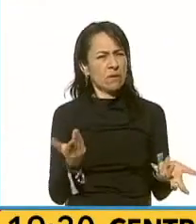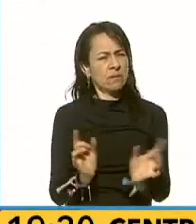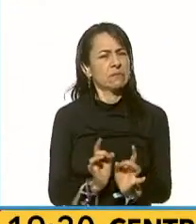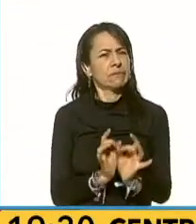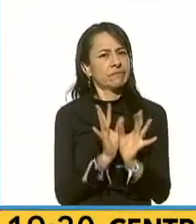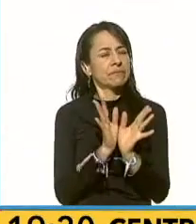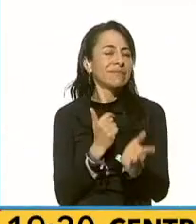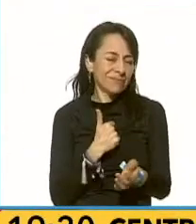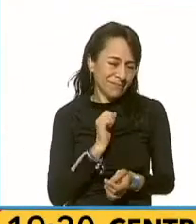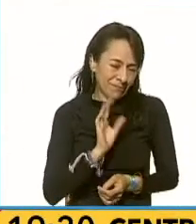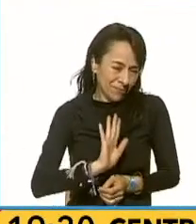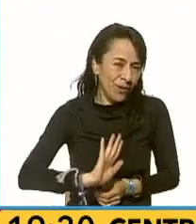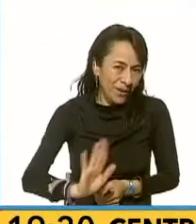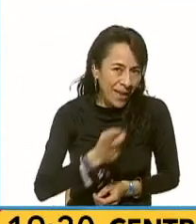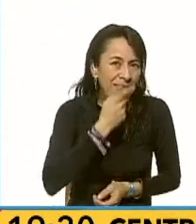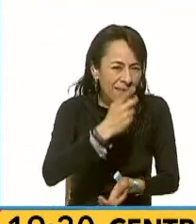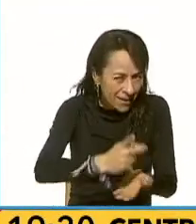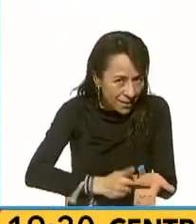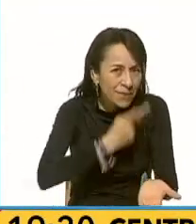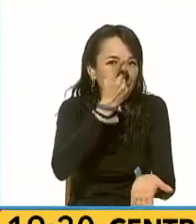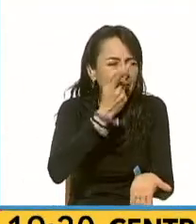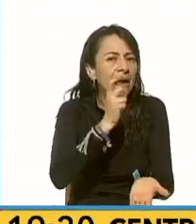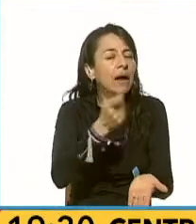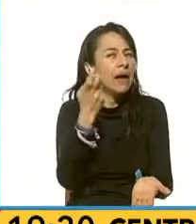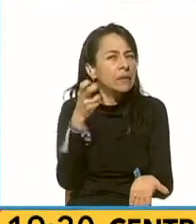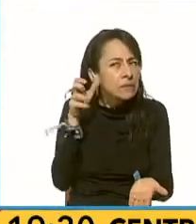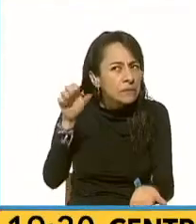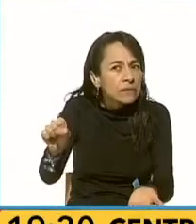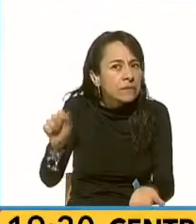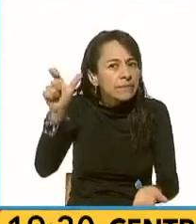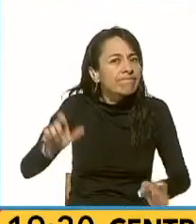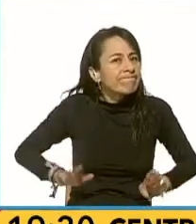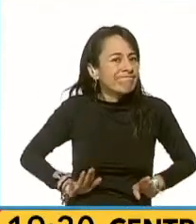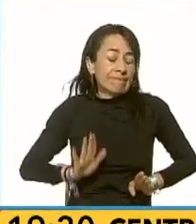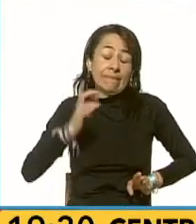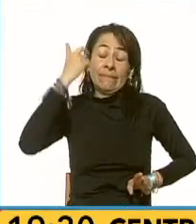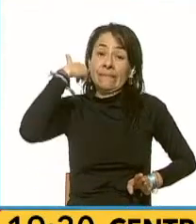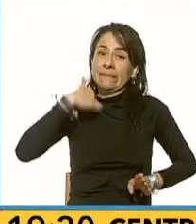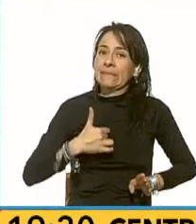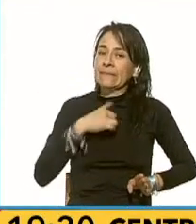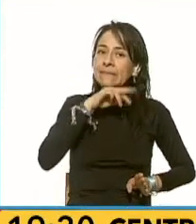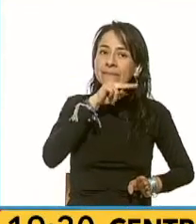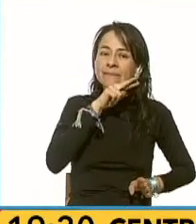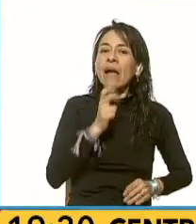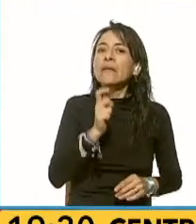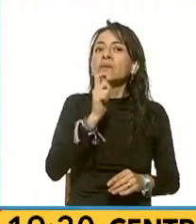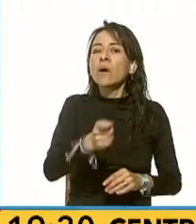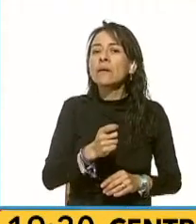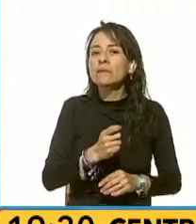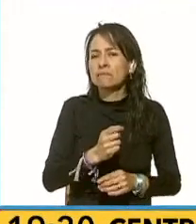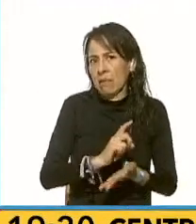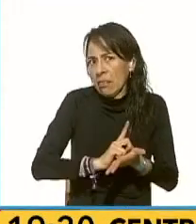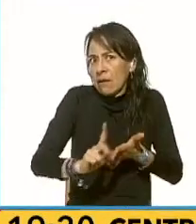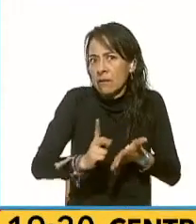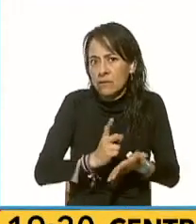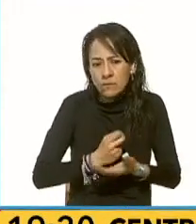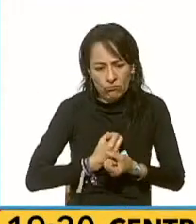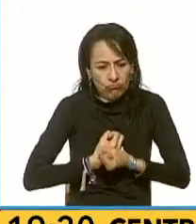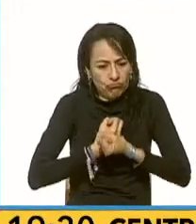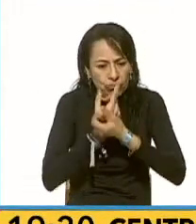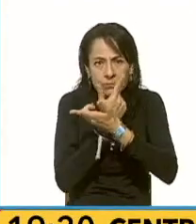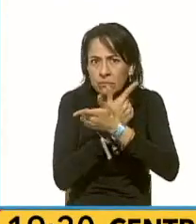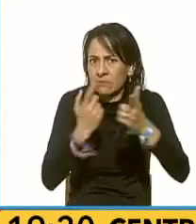pues es preocupante porque va en contra de una libertad de expresión, que es una libertad de expresión que